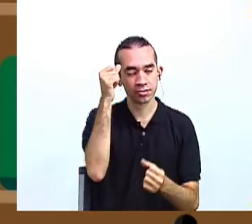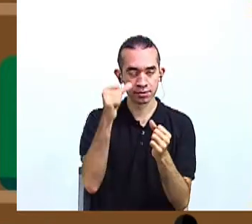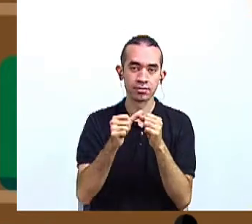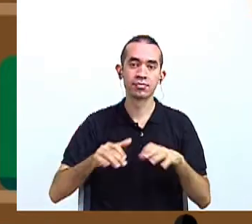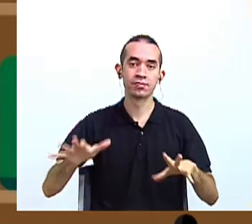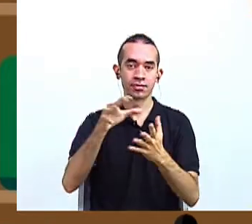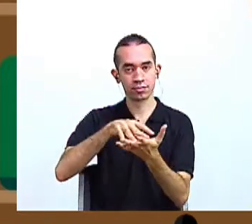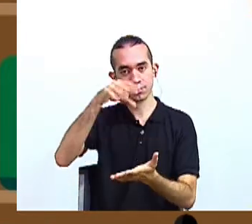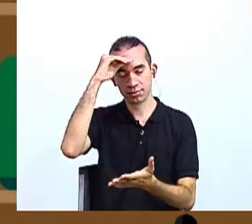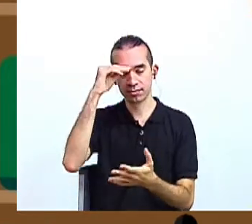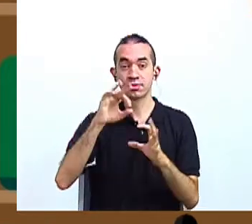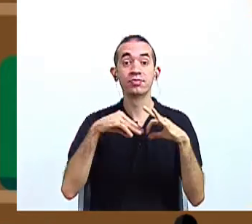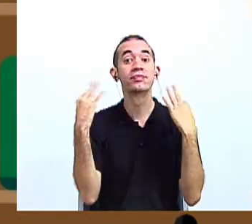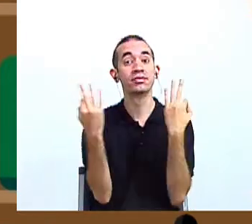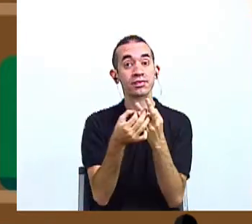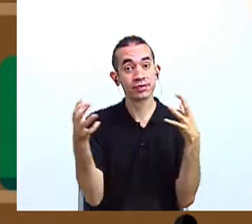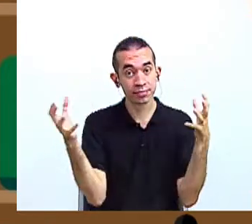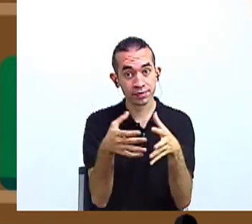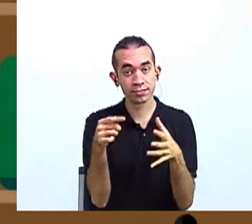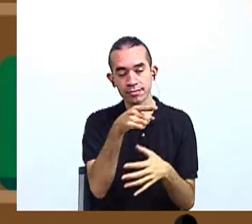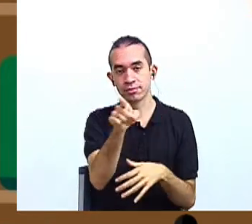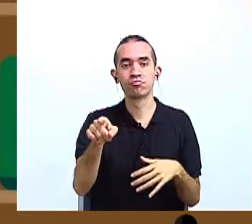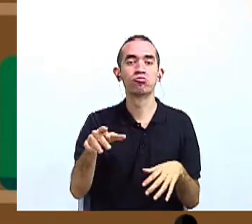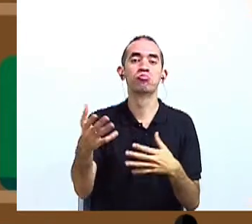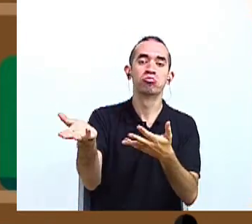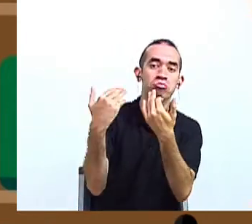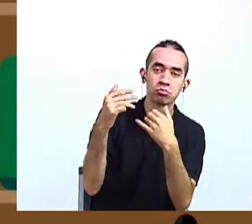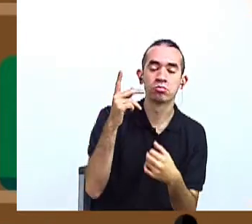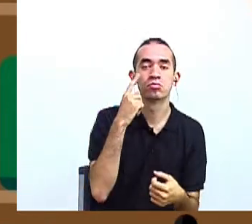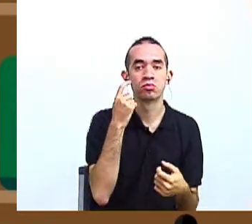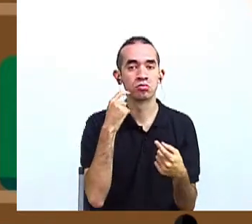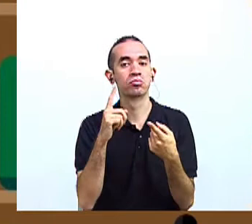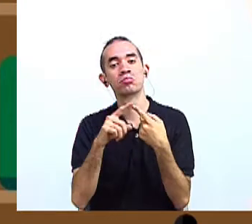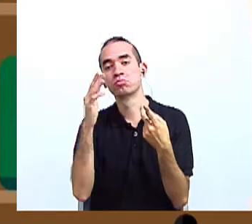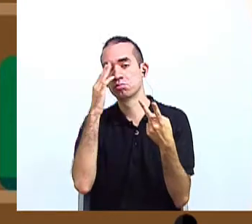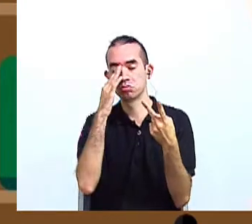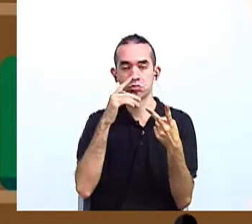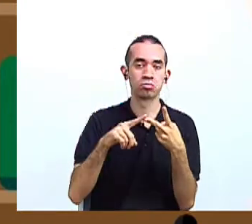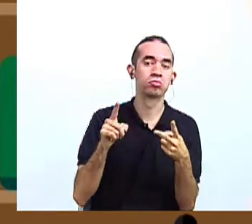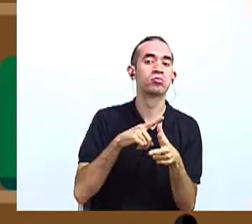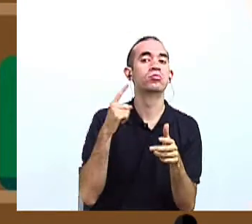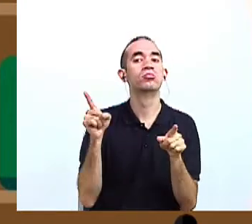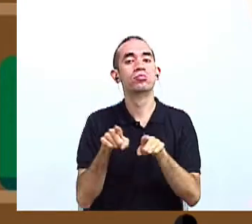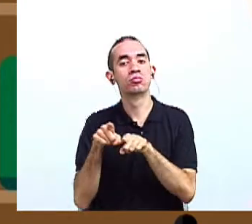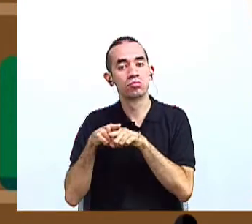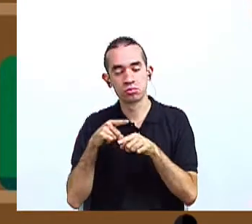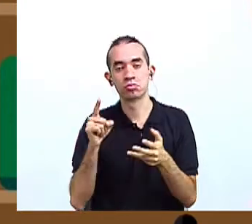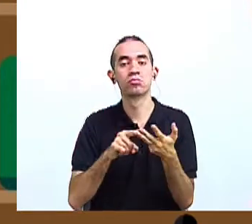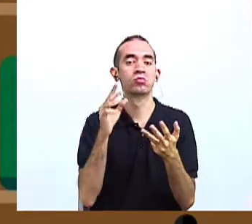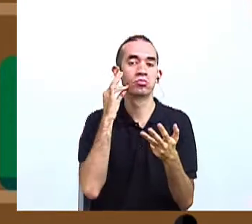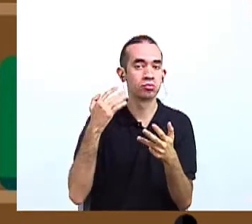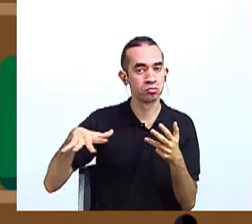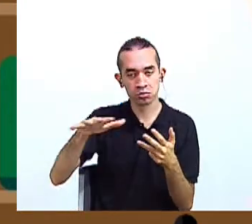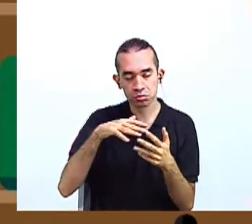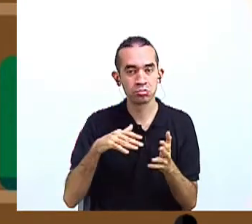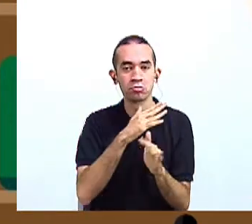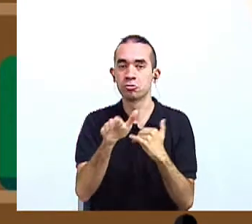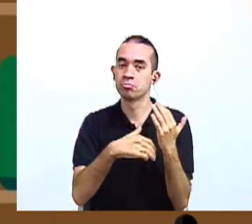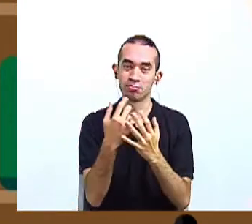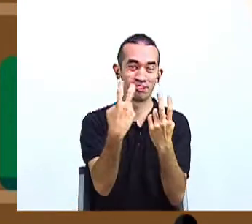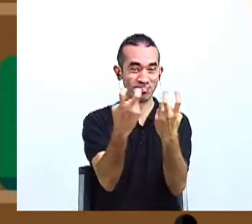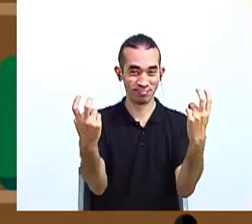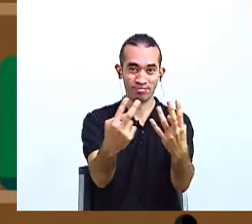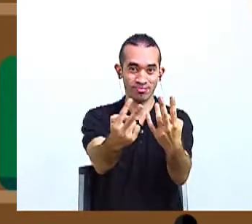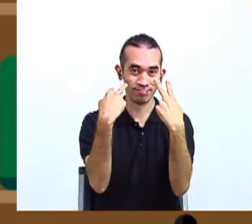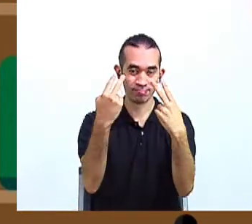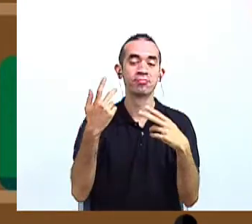para aprendizaje en familia, así que inviten a sus papás, su mamá, a sus hermanos, tíos, a todos que nos acompañen, que vamos a